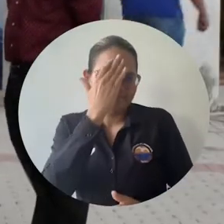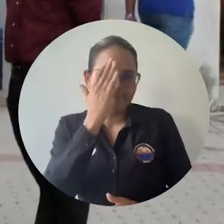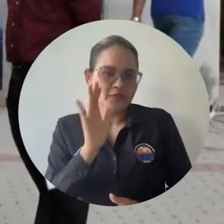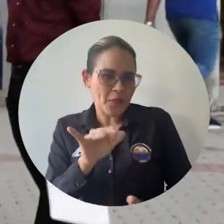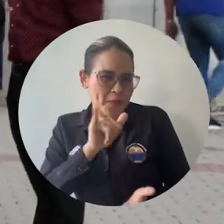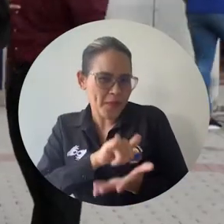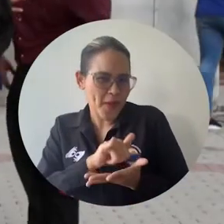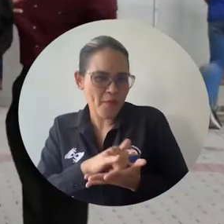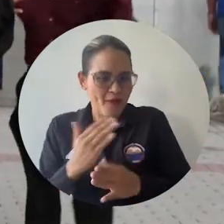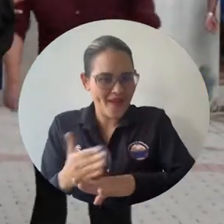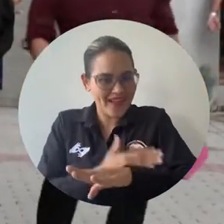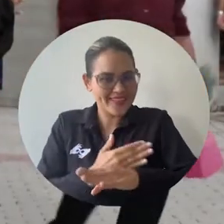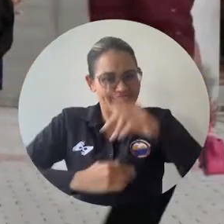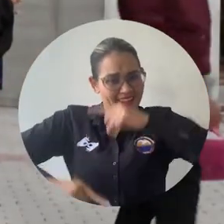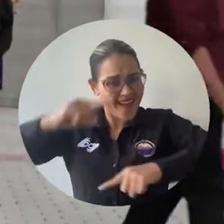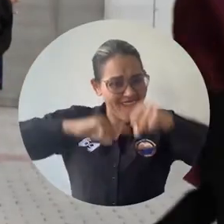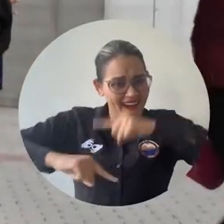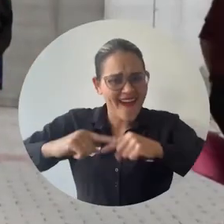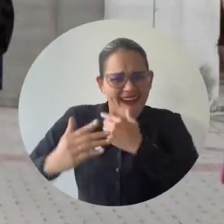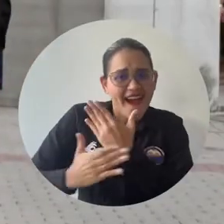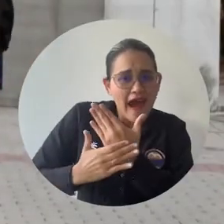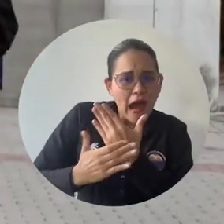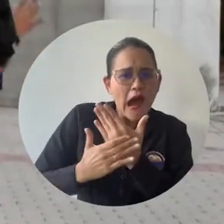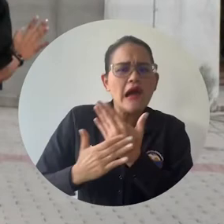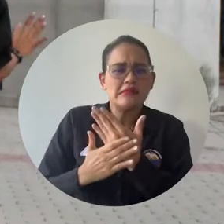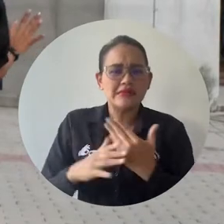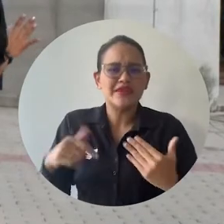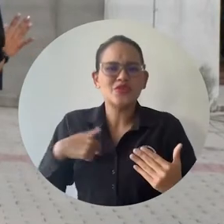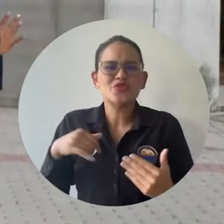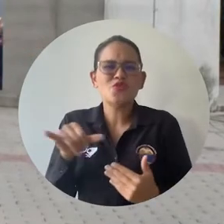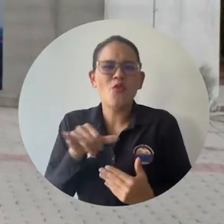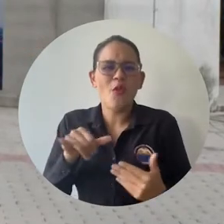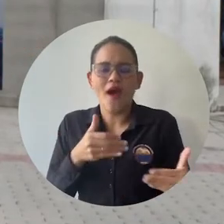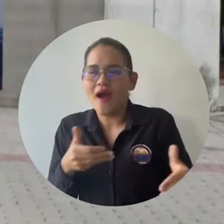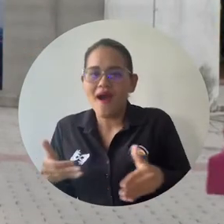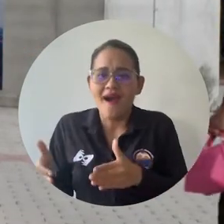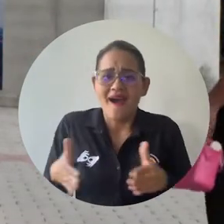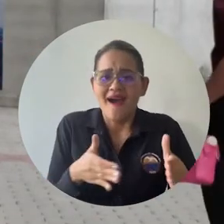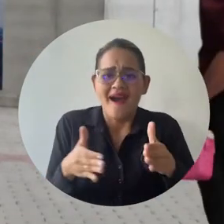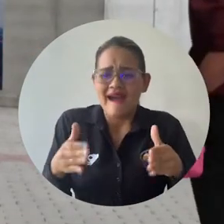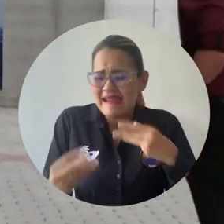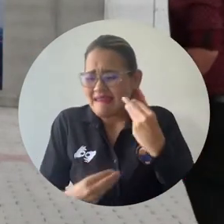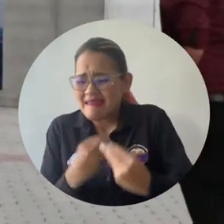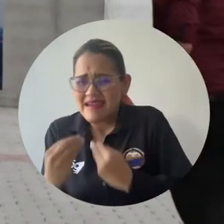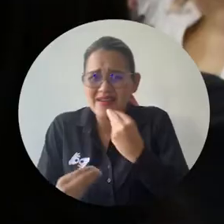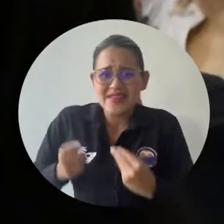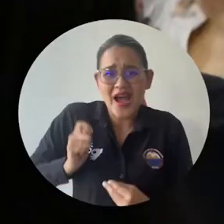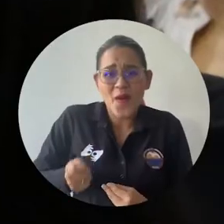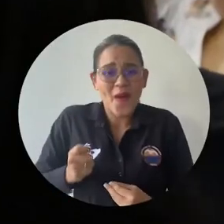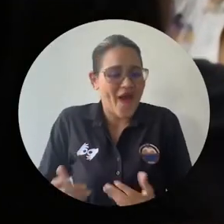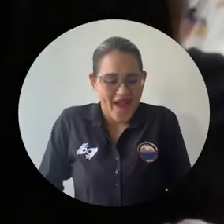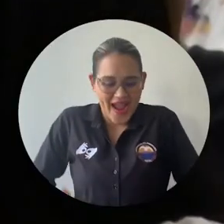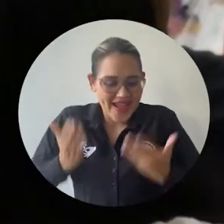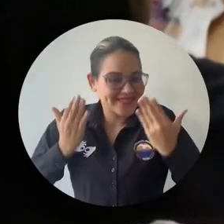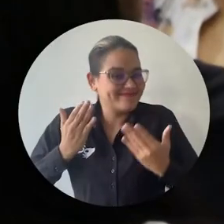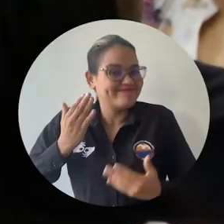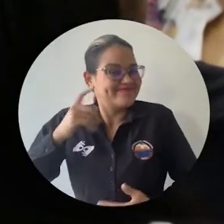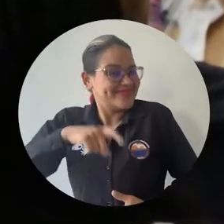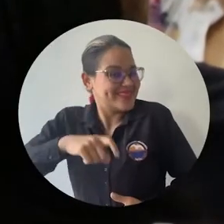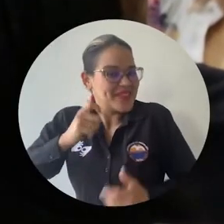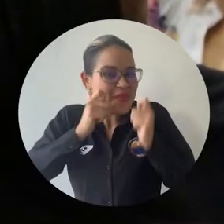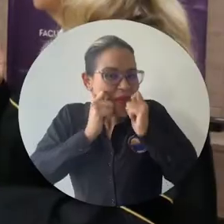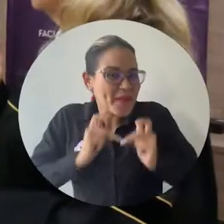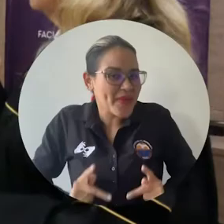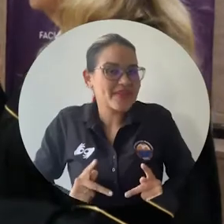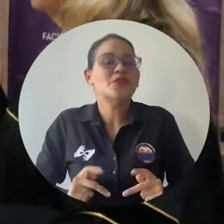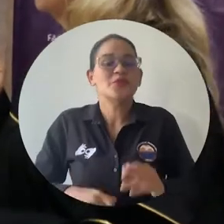mencionábamos dentro de la ceremonia, hace parte del camino del abogado. Entonces digamos que son principios que no solo están arraigados por el hecho de ser estudiantes de Derecho ya futuros